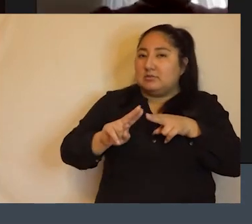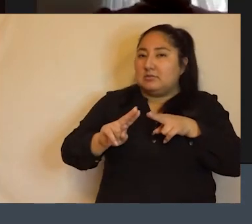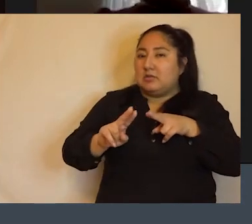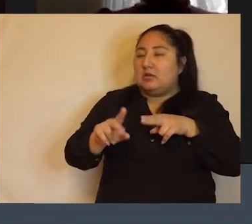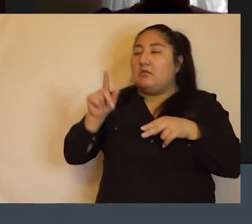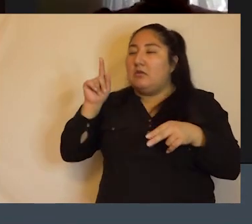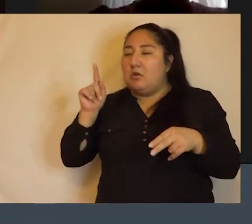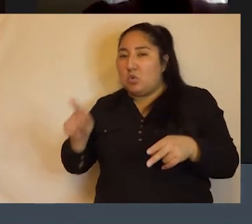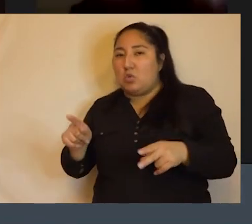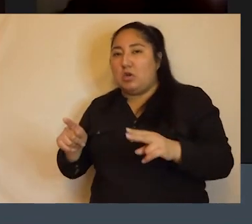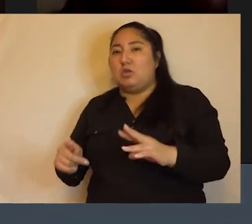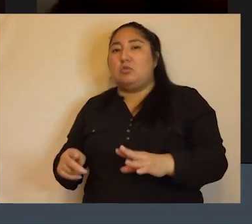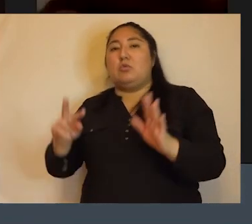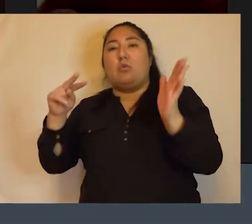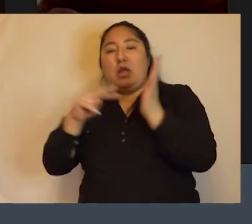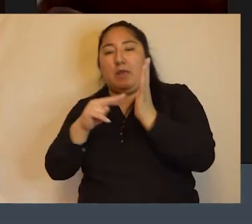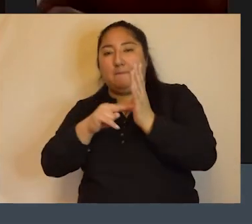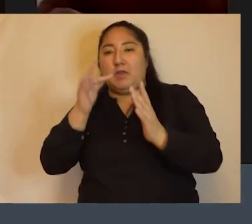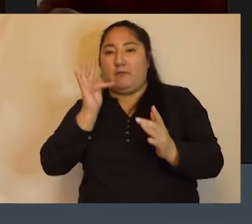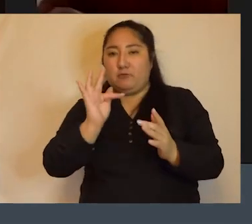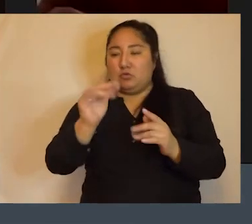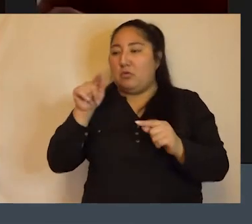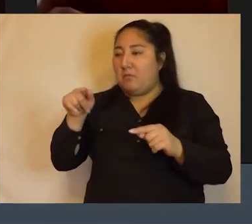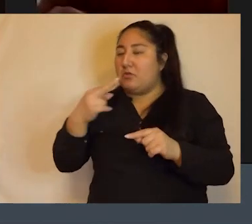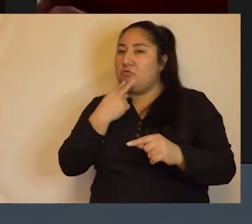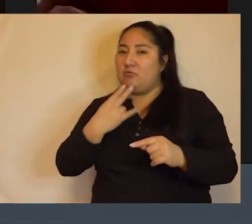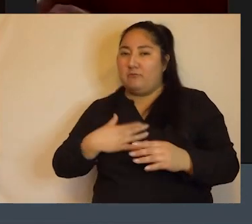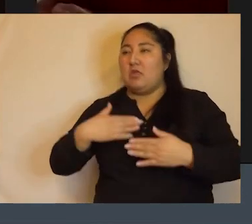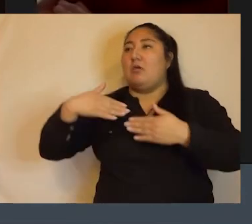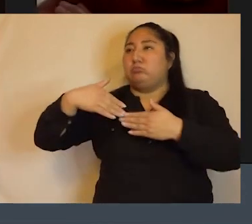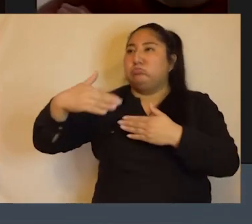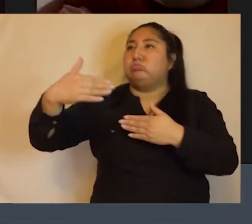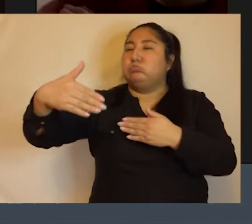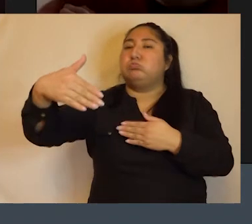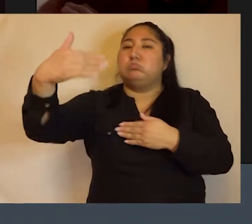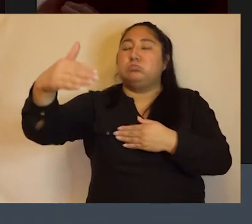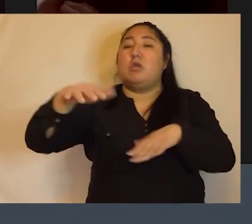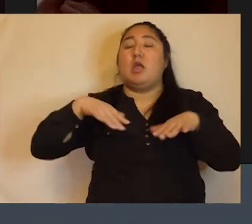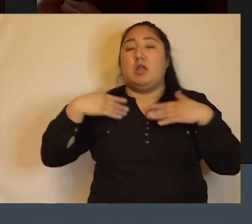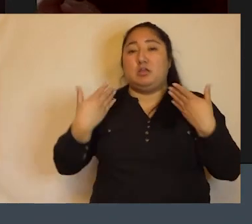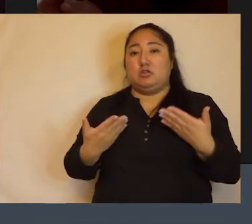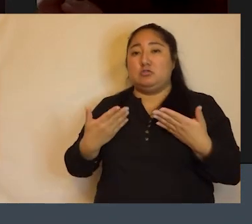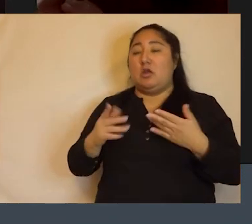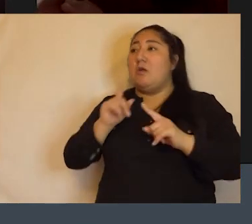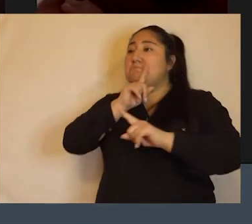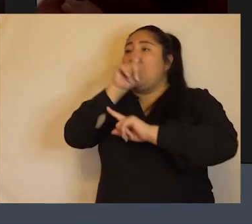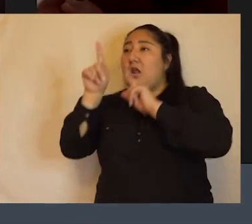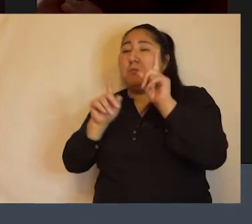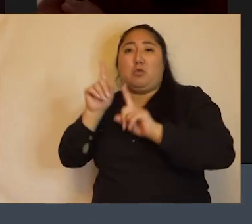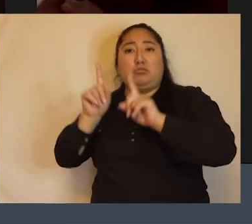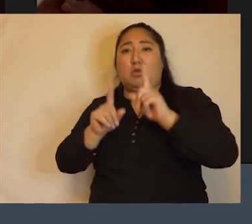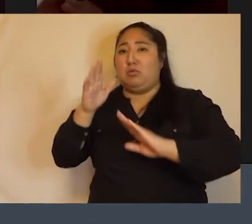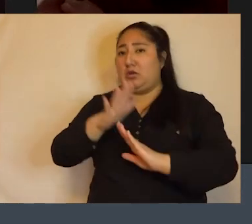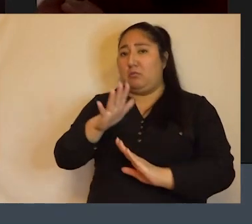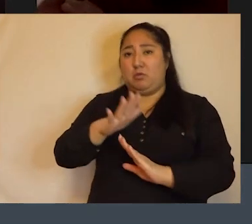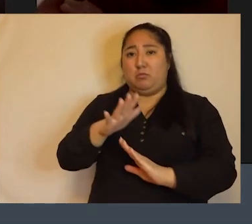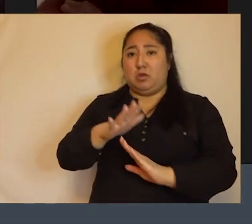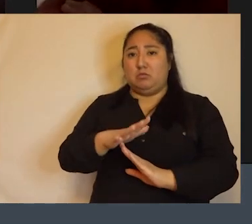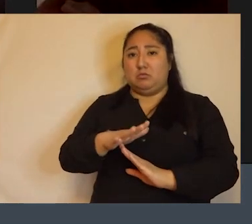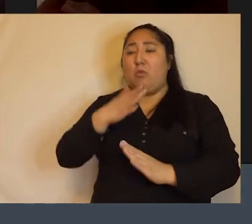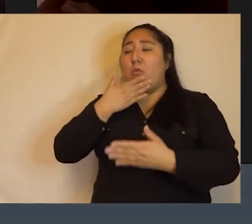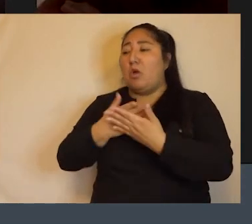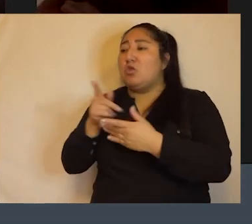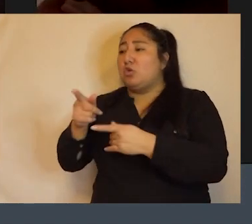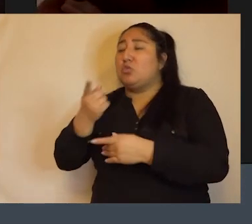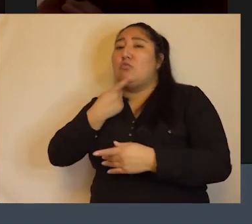realizar lo que tú esperas en el futuro para tu vida pasiva. Por lo tanto, la consulta puede ser en cualquier